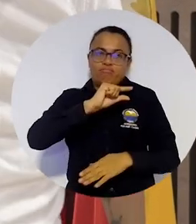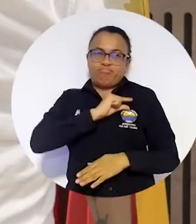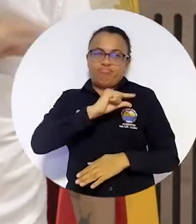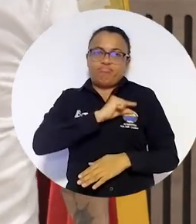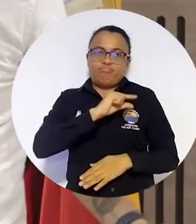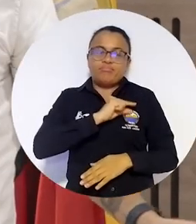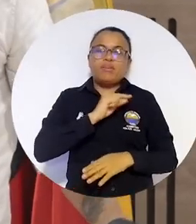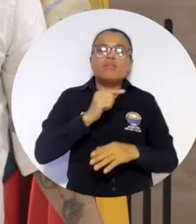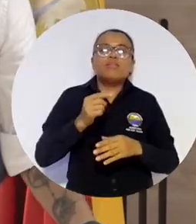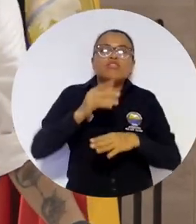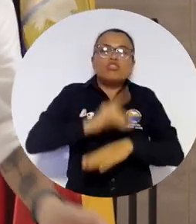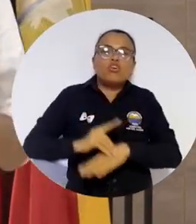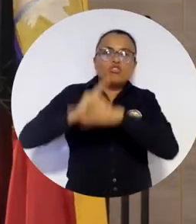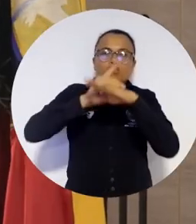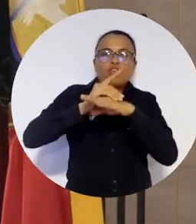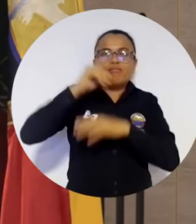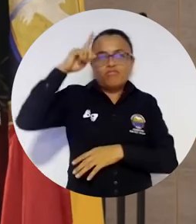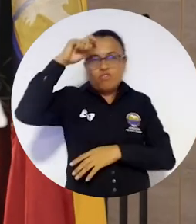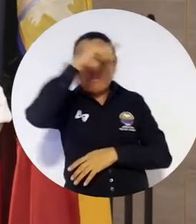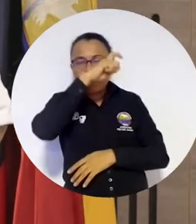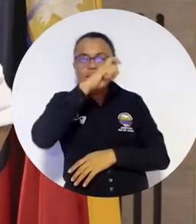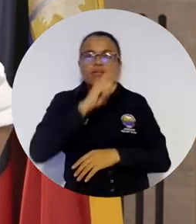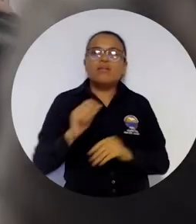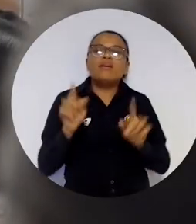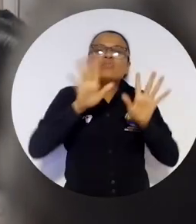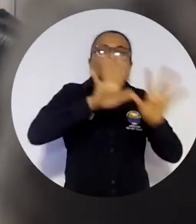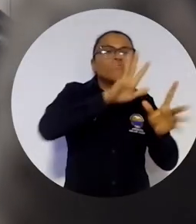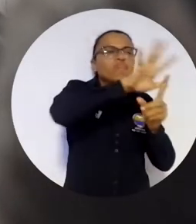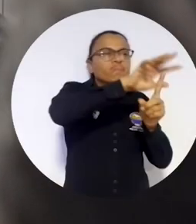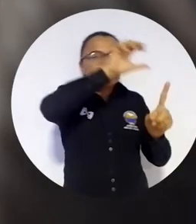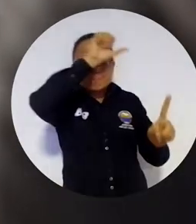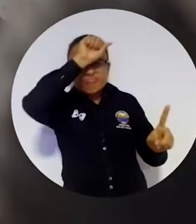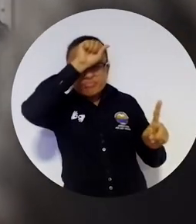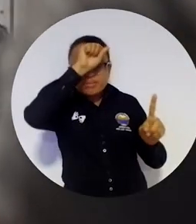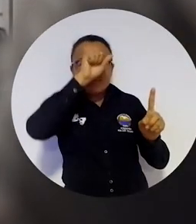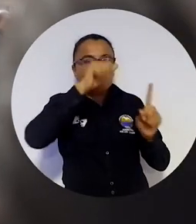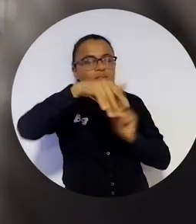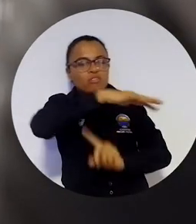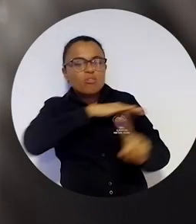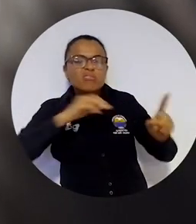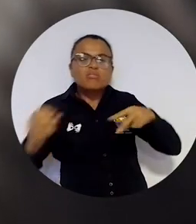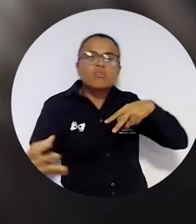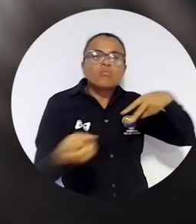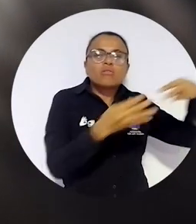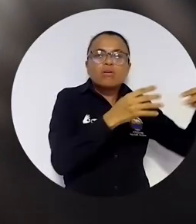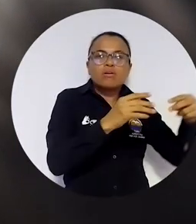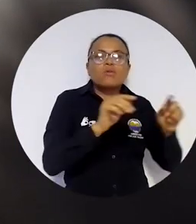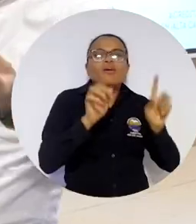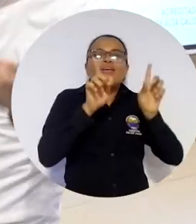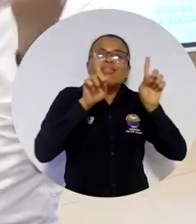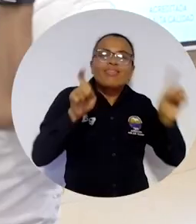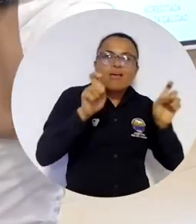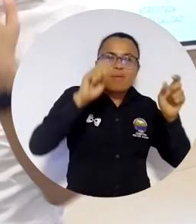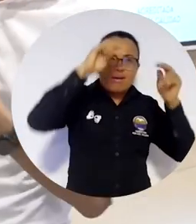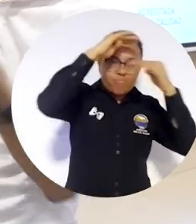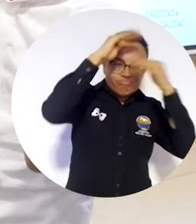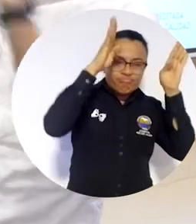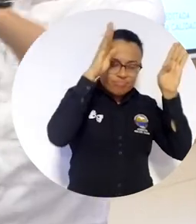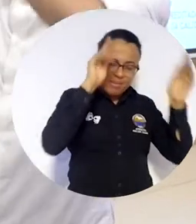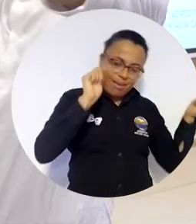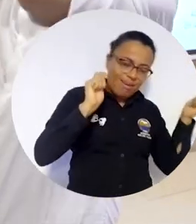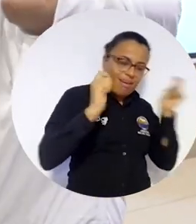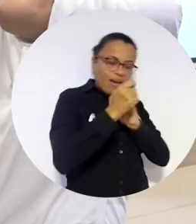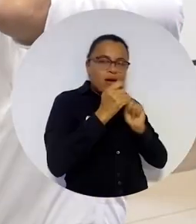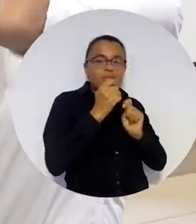del Instituto Nacional para Sordos, el Dr. Giovanni Melendres, sobre las representaciones sociales en el contexto educativo, abordando el cambio